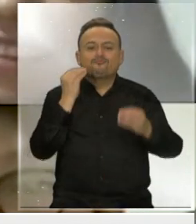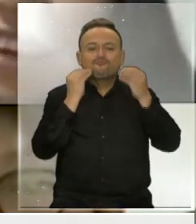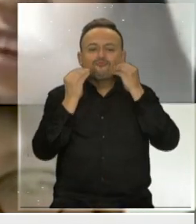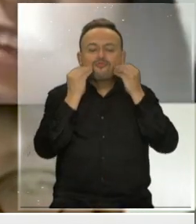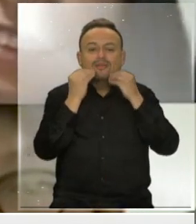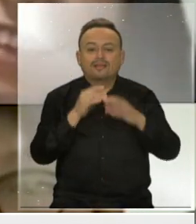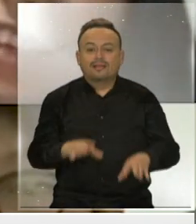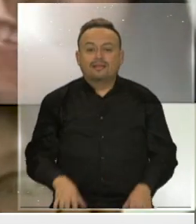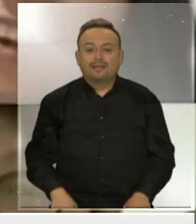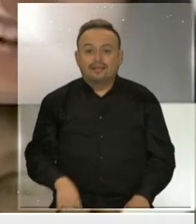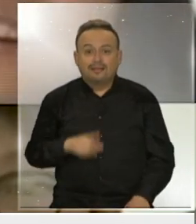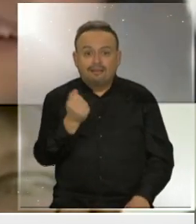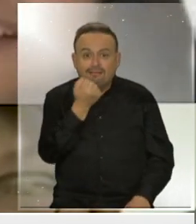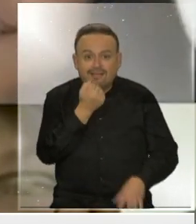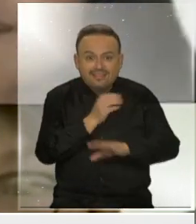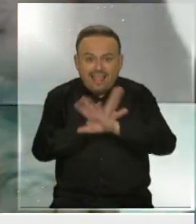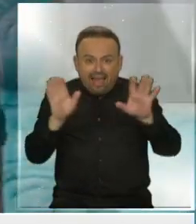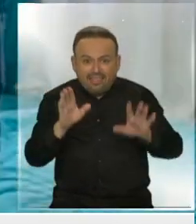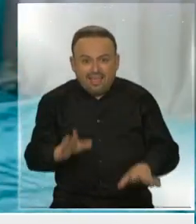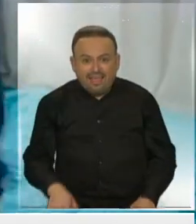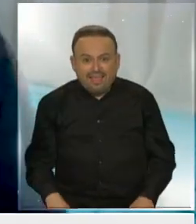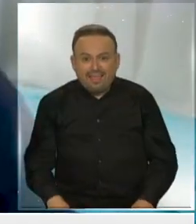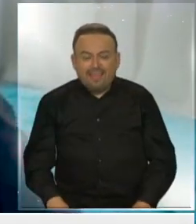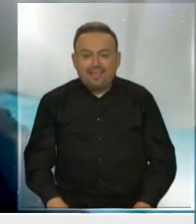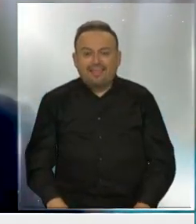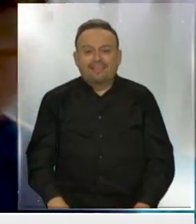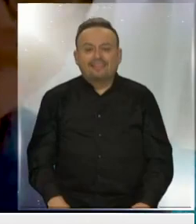Ni siquiera me equivocaré en